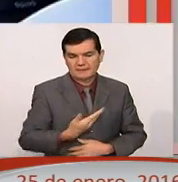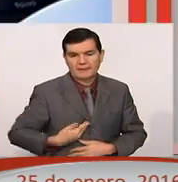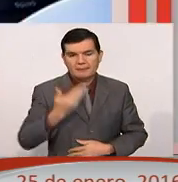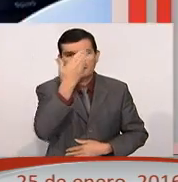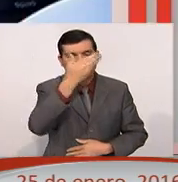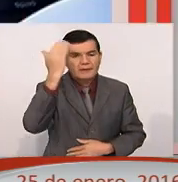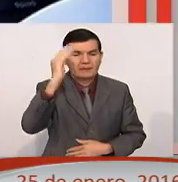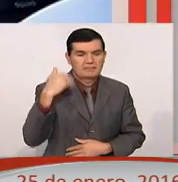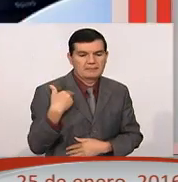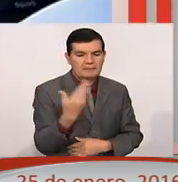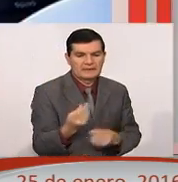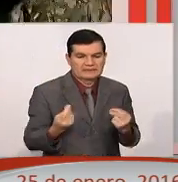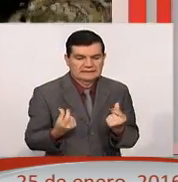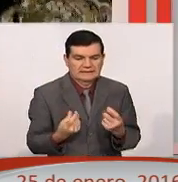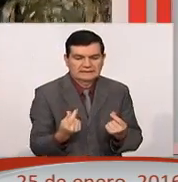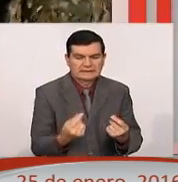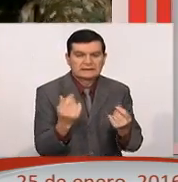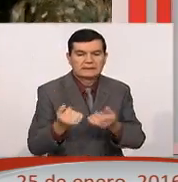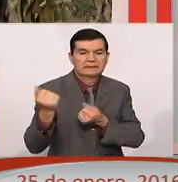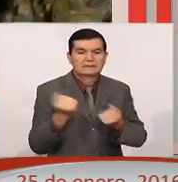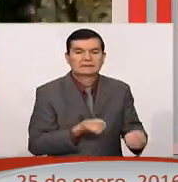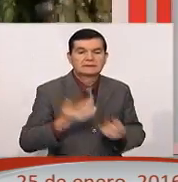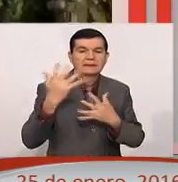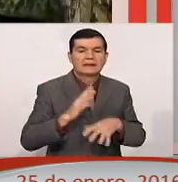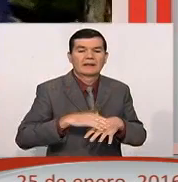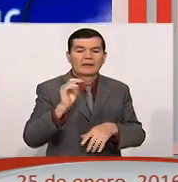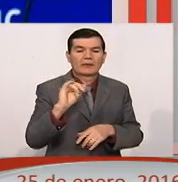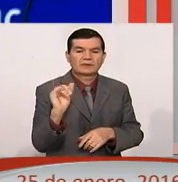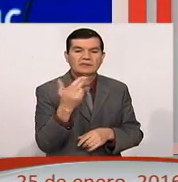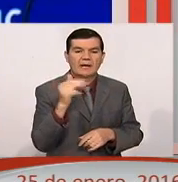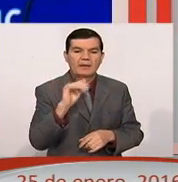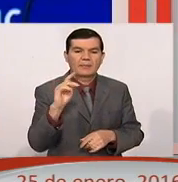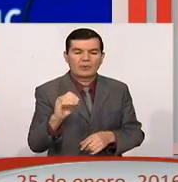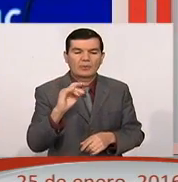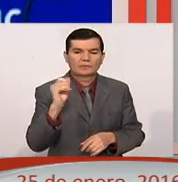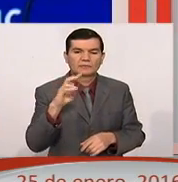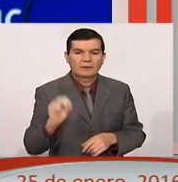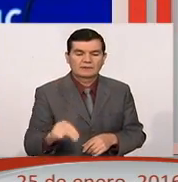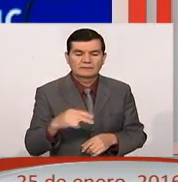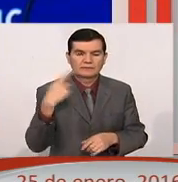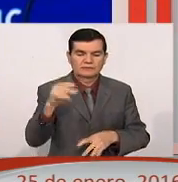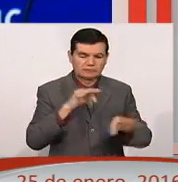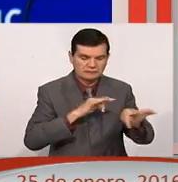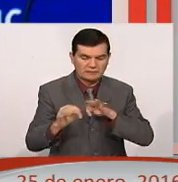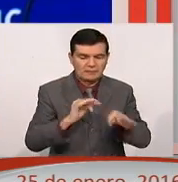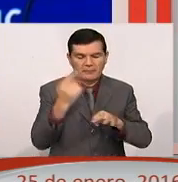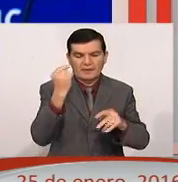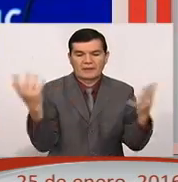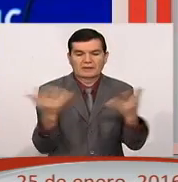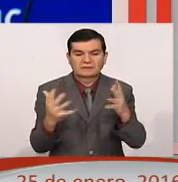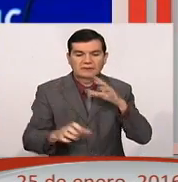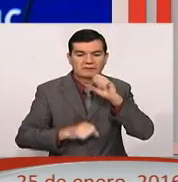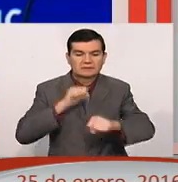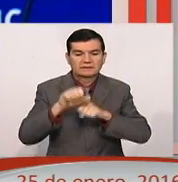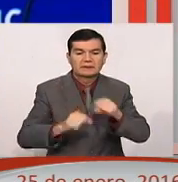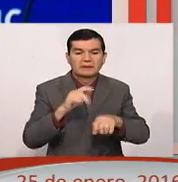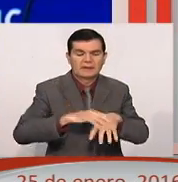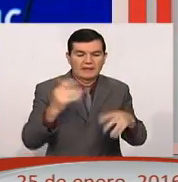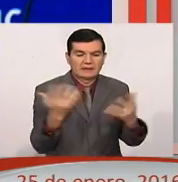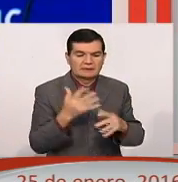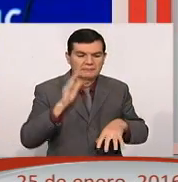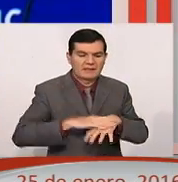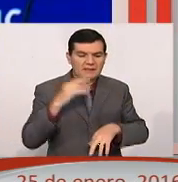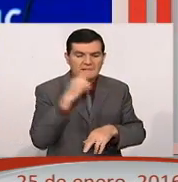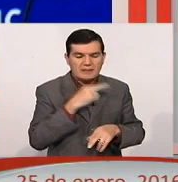Peña Nieto pide acelerar la extradición de Joaquín El Chapo Guzmán. Acelerar su trabajo para lograr lo más pronto posible